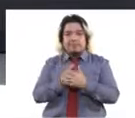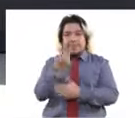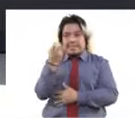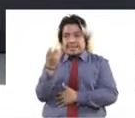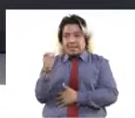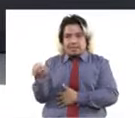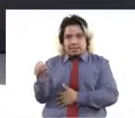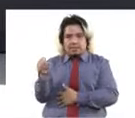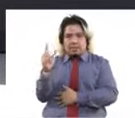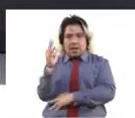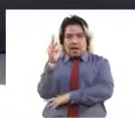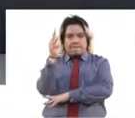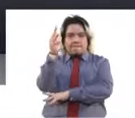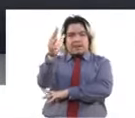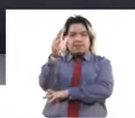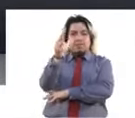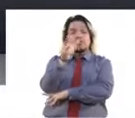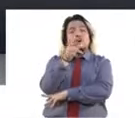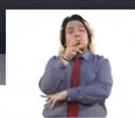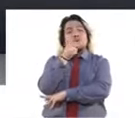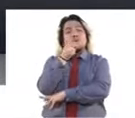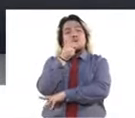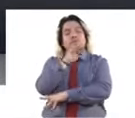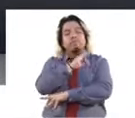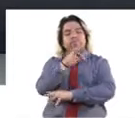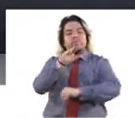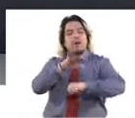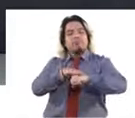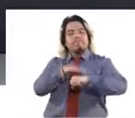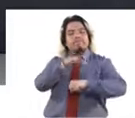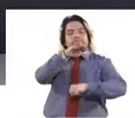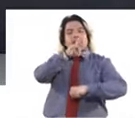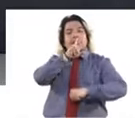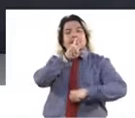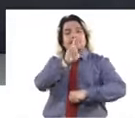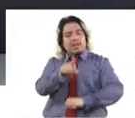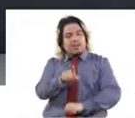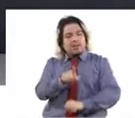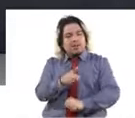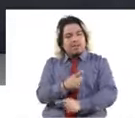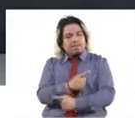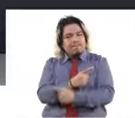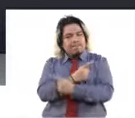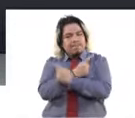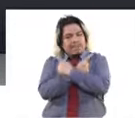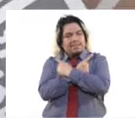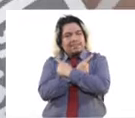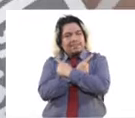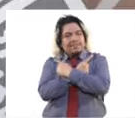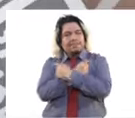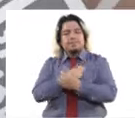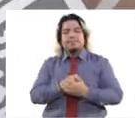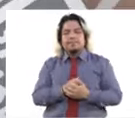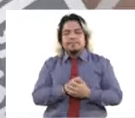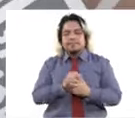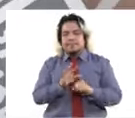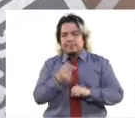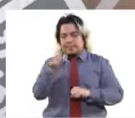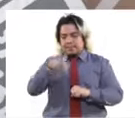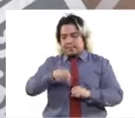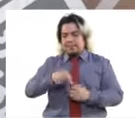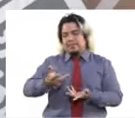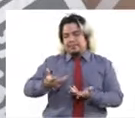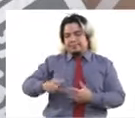futuro digno en la policía de la Ciudad de México. Significa que por parte del gobierno de la